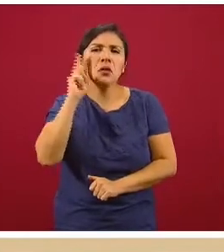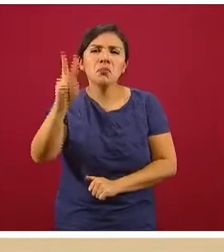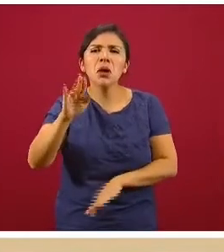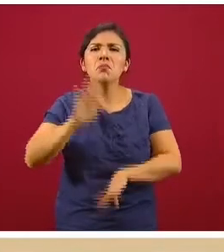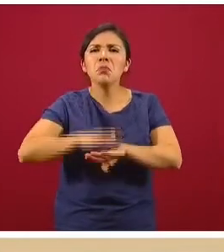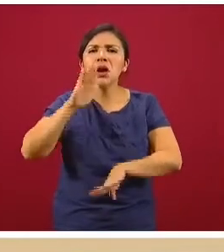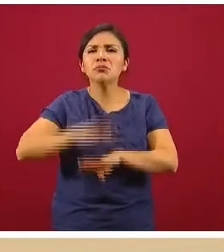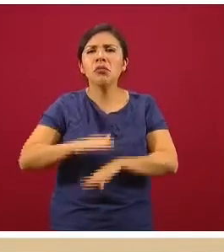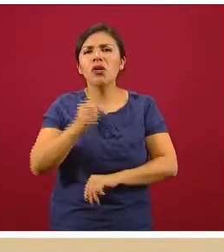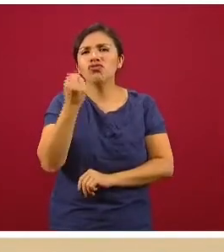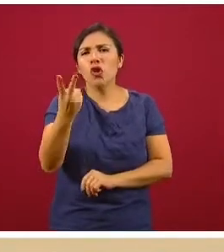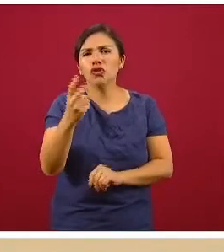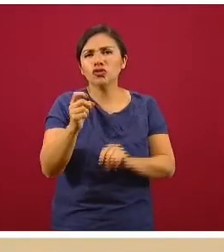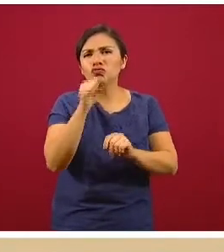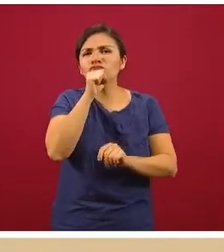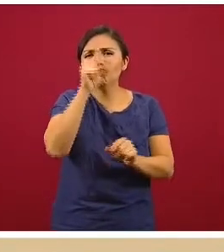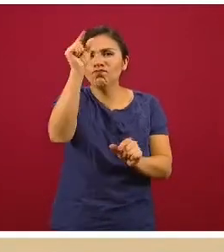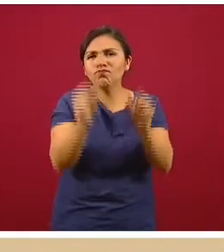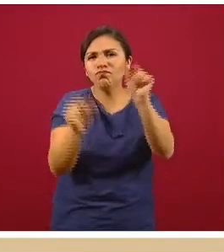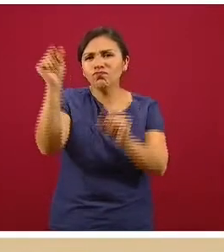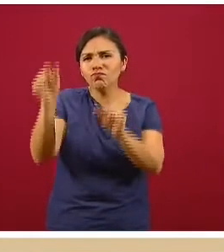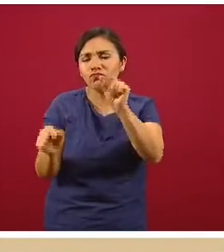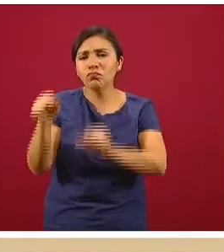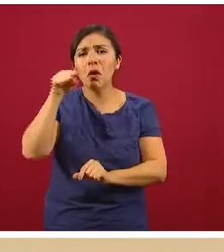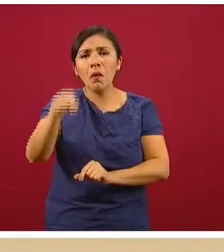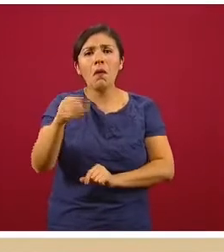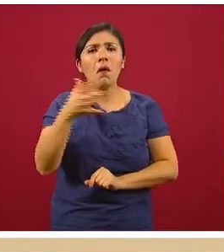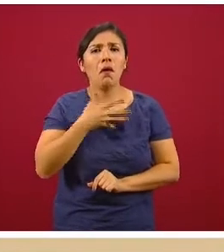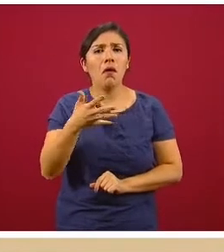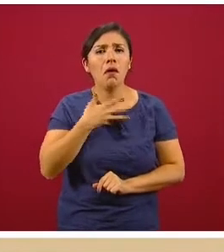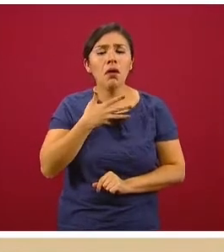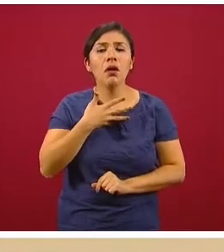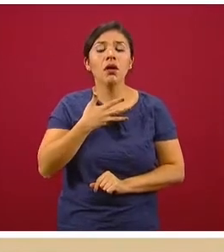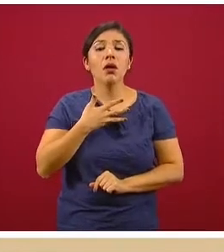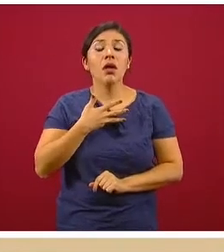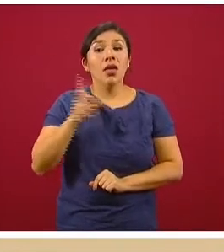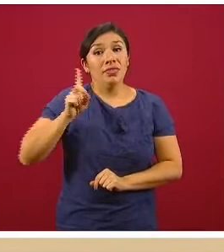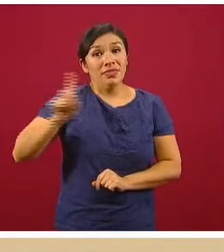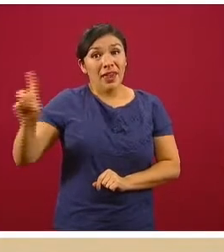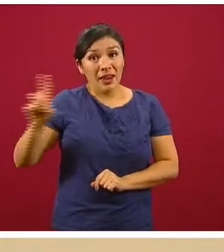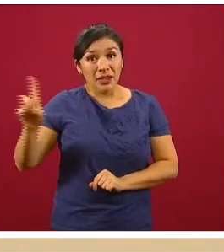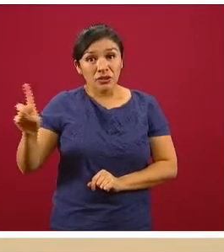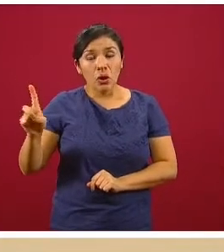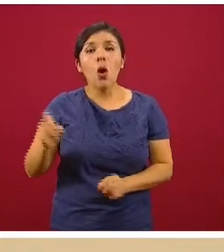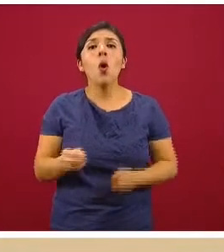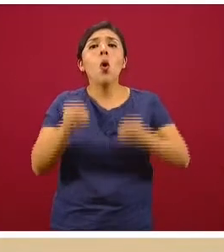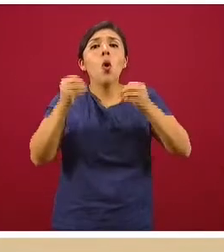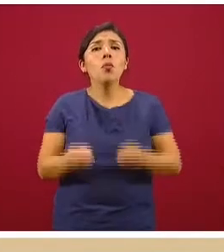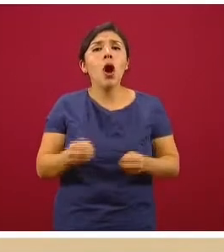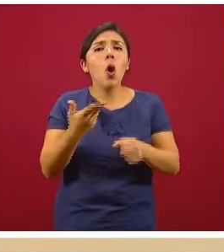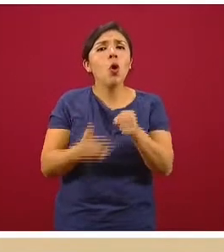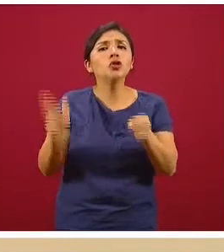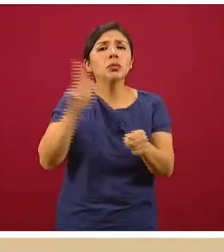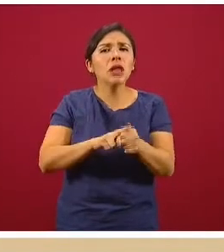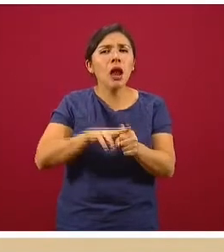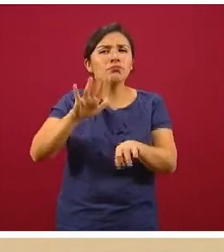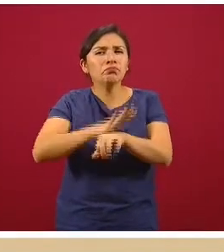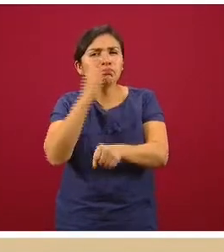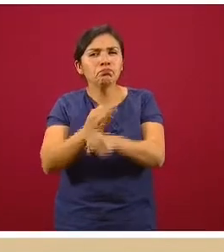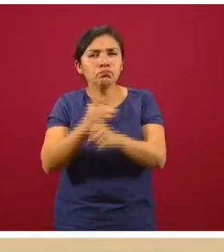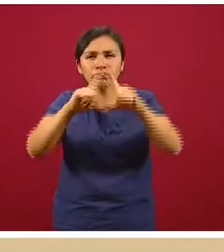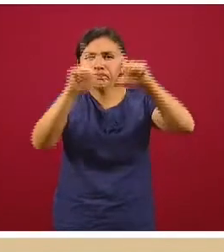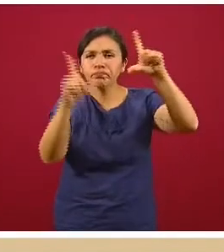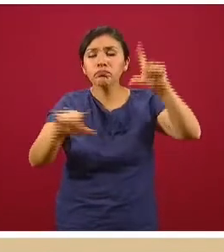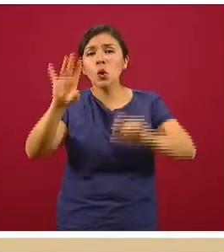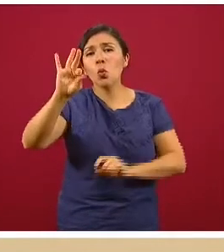dos gráficas de columnas, en donde tenemos en el lado derecho la ocupación hospitalaria promedio nacional, que es